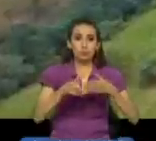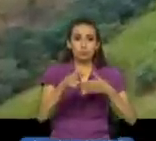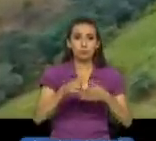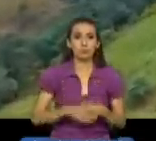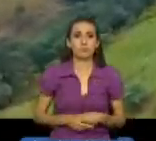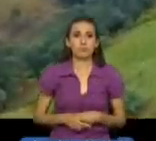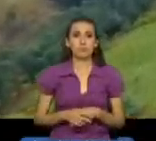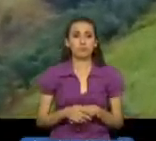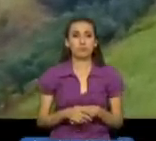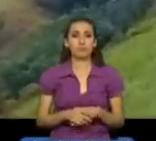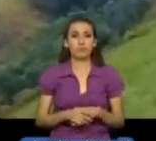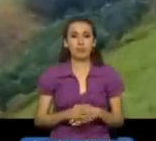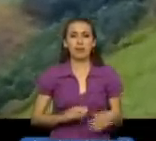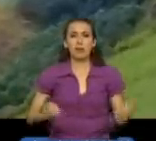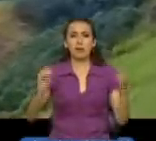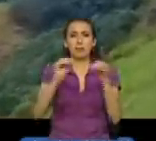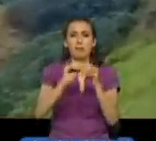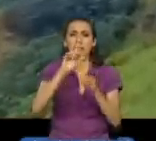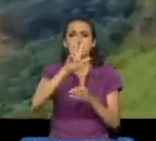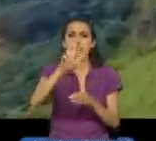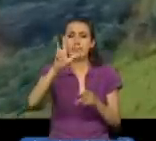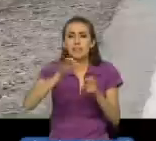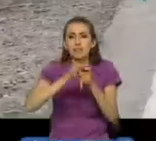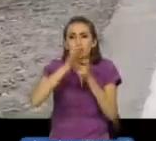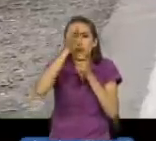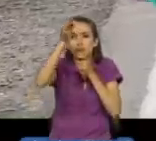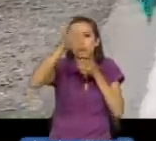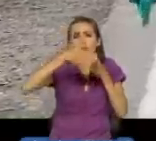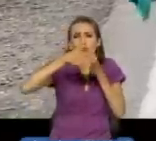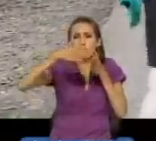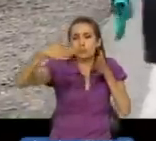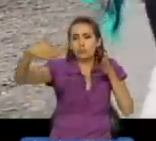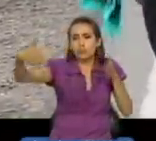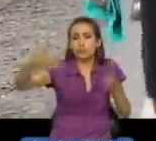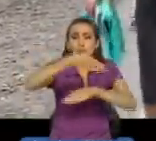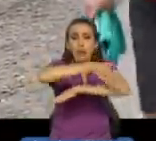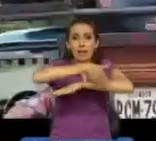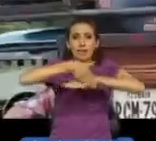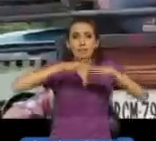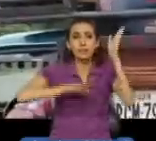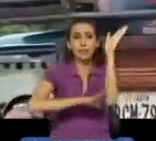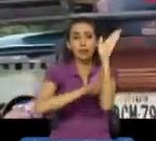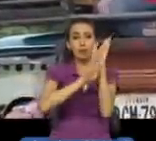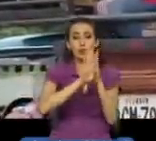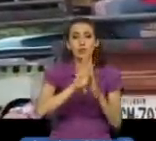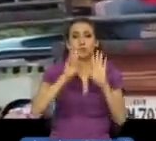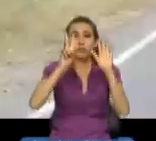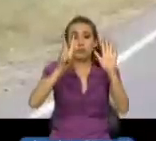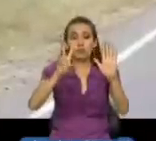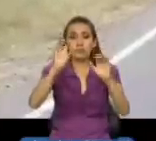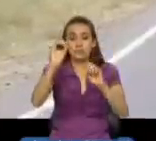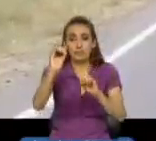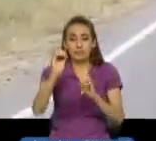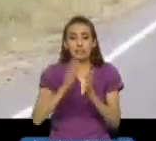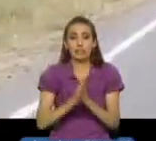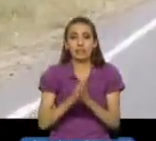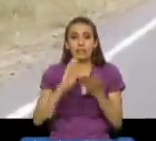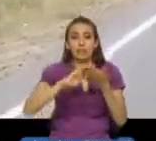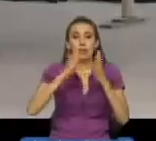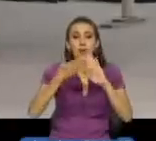inaugural son más de 33 km de vía que marcan el desarrollo para 70 comunidades rurales de la ruta las damas